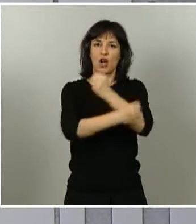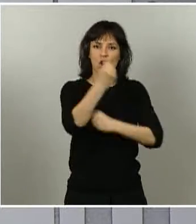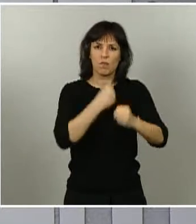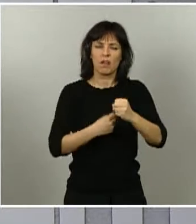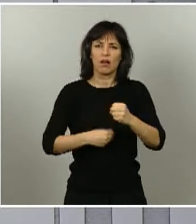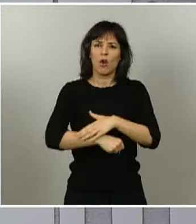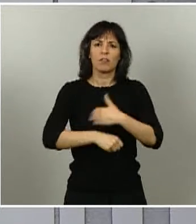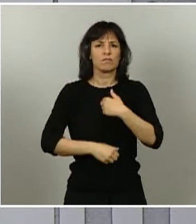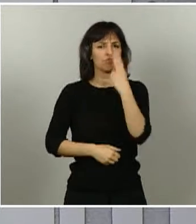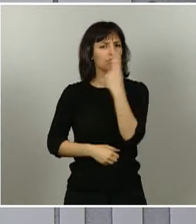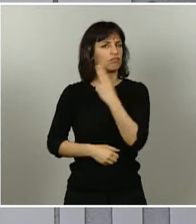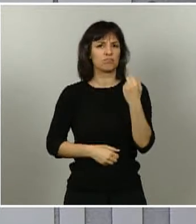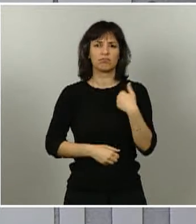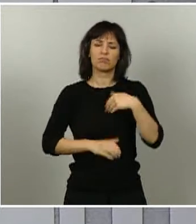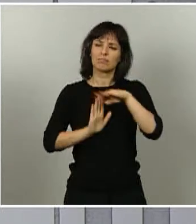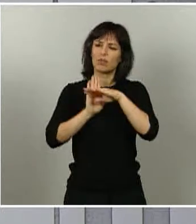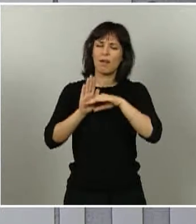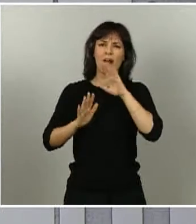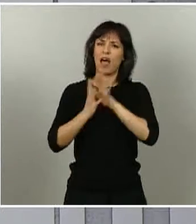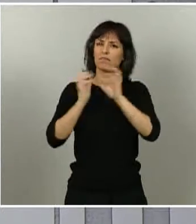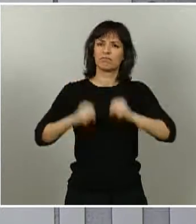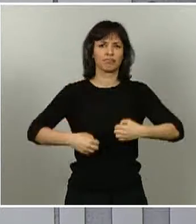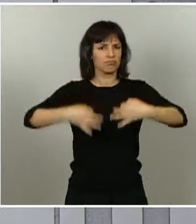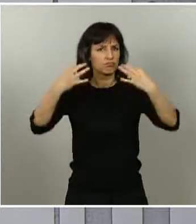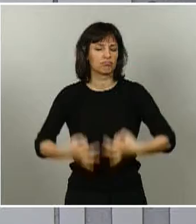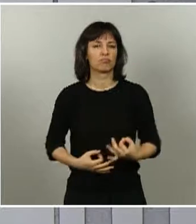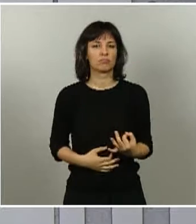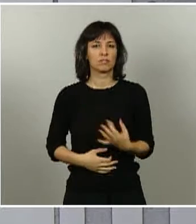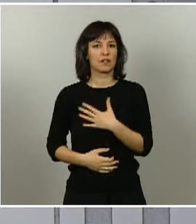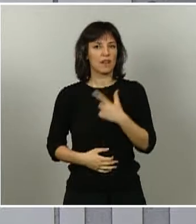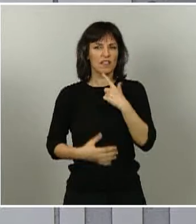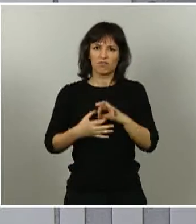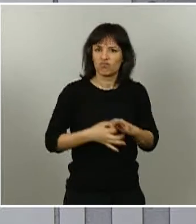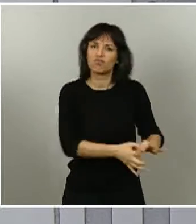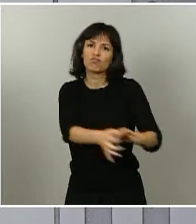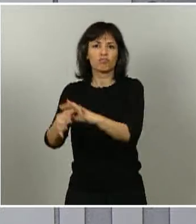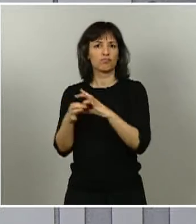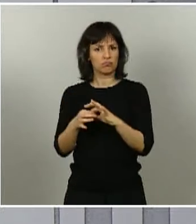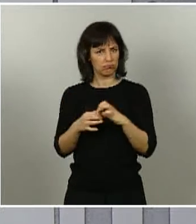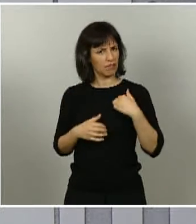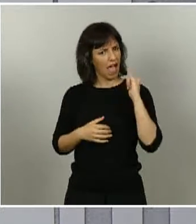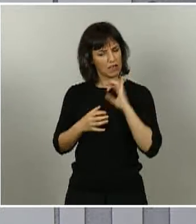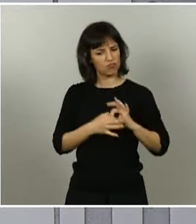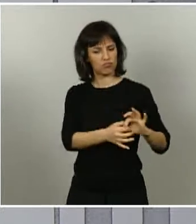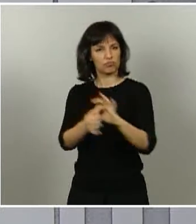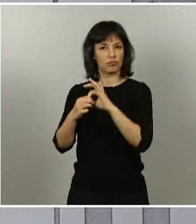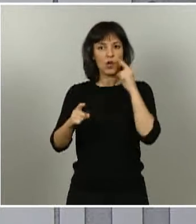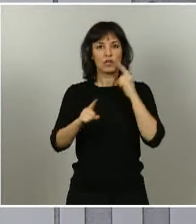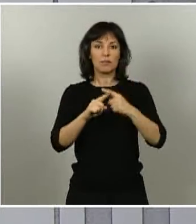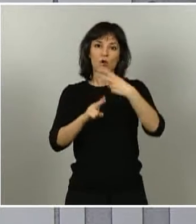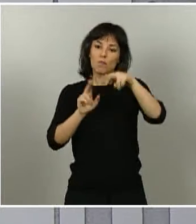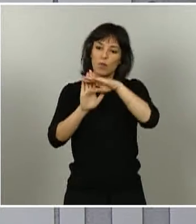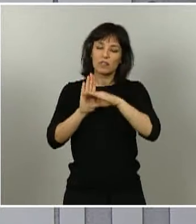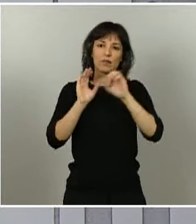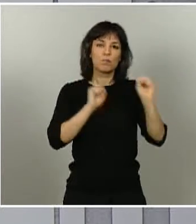acuerdo programático y, por tanto, tenemos que estar todos a una, y así estamos, para intentar llevar a cabo políticas de protección de las